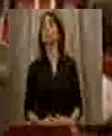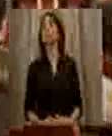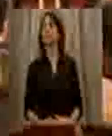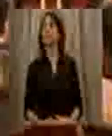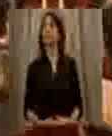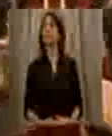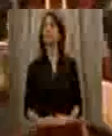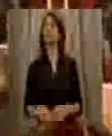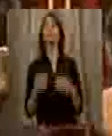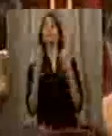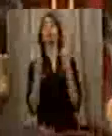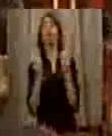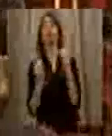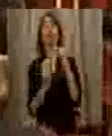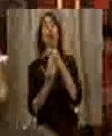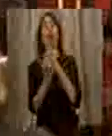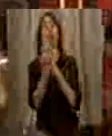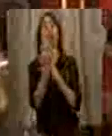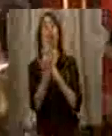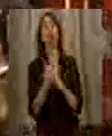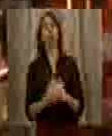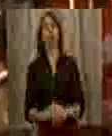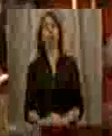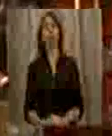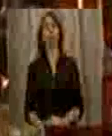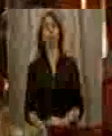Muy buenos días.